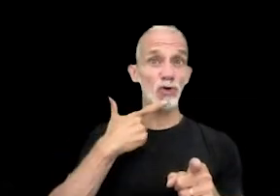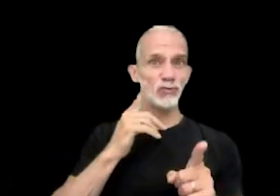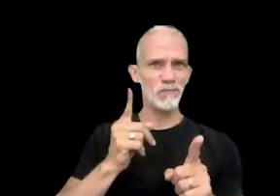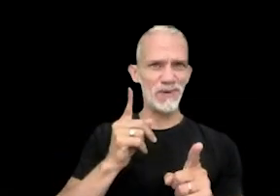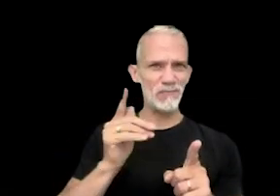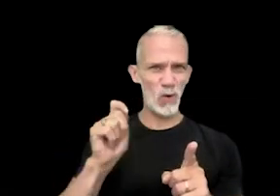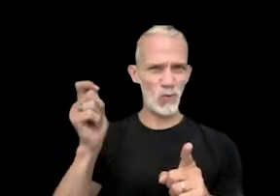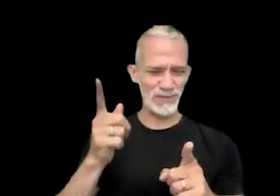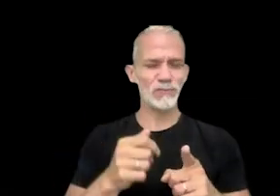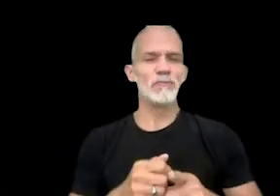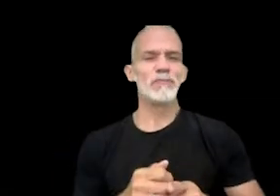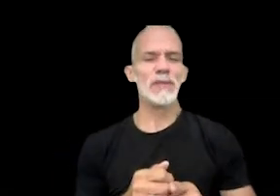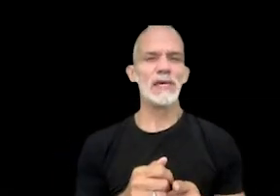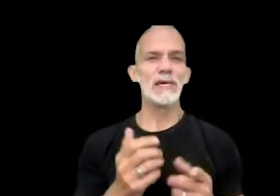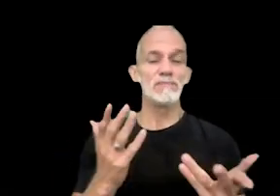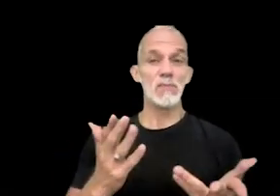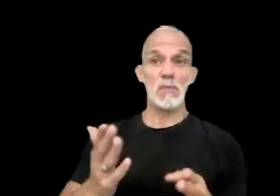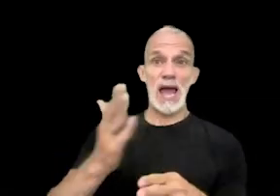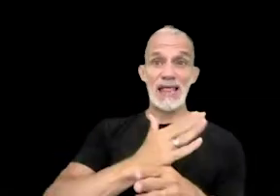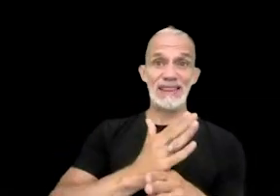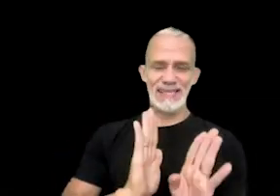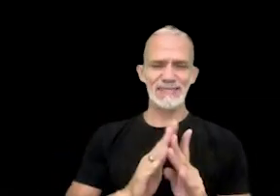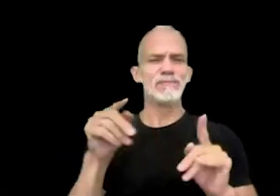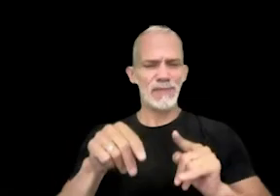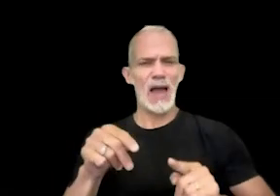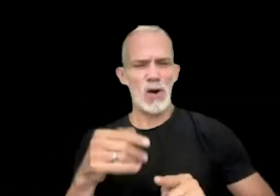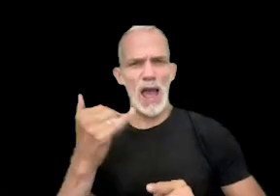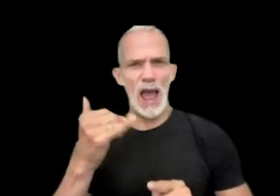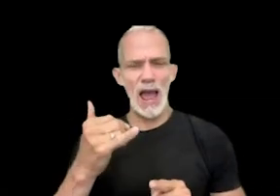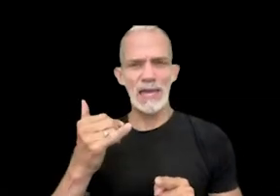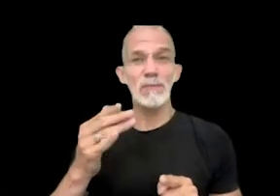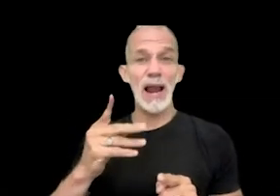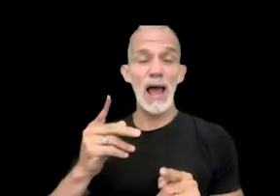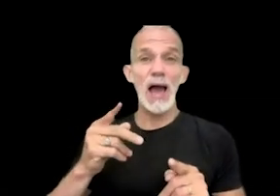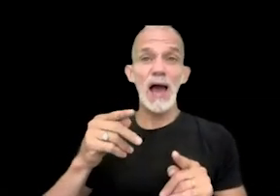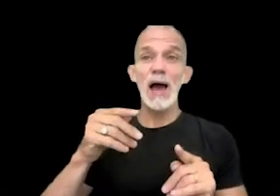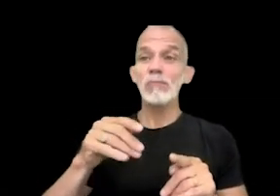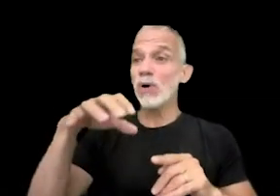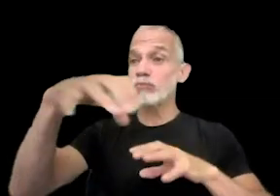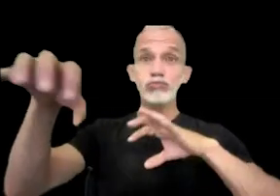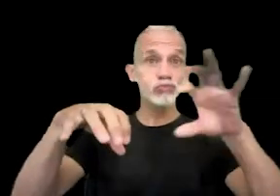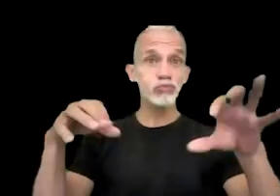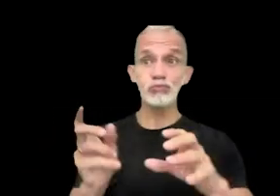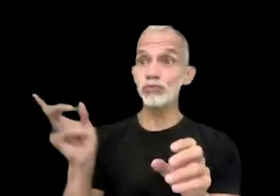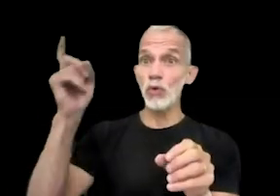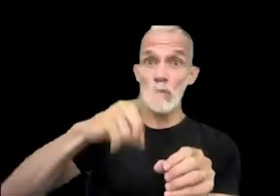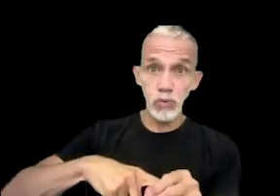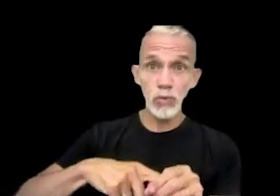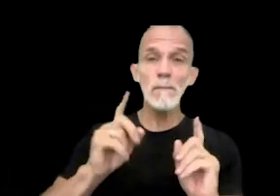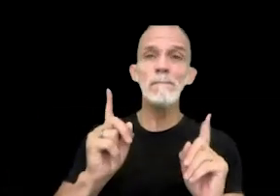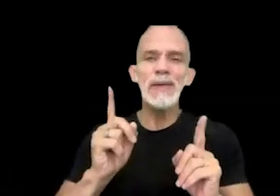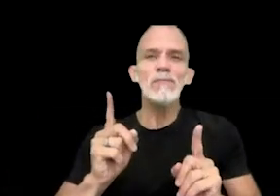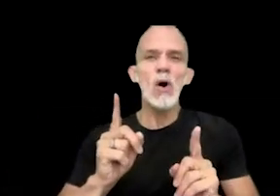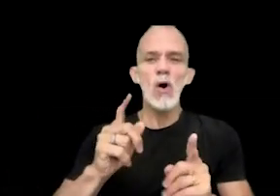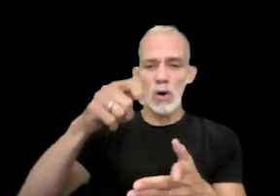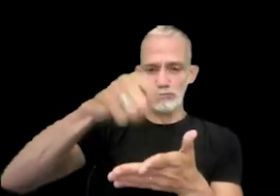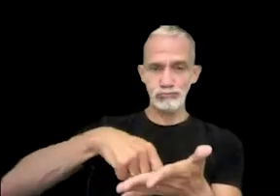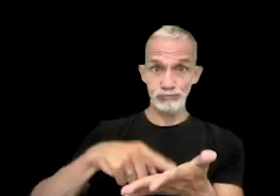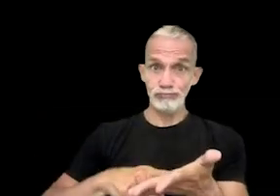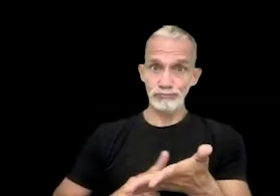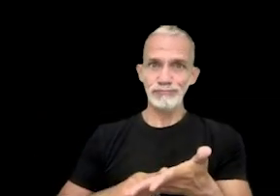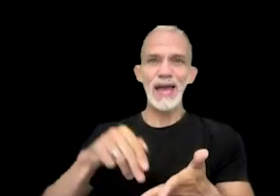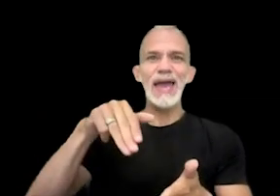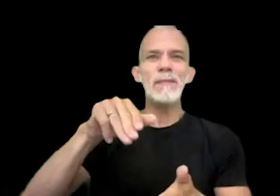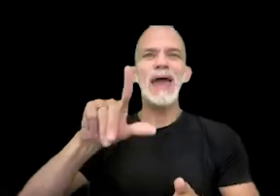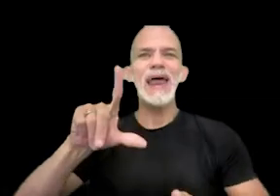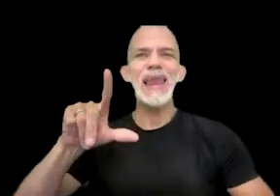Antes que nosotros ahora vamos a tener para las jurisdicciones que adhirieron en las mismas condiciones al